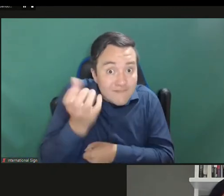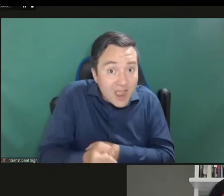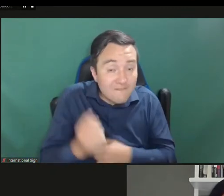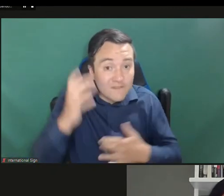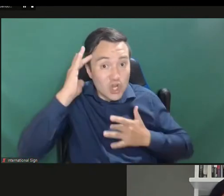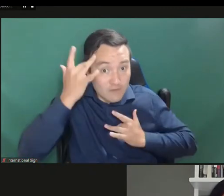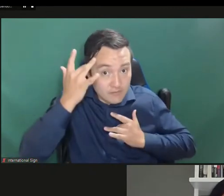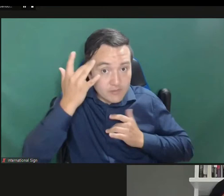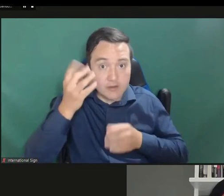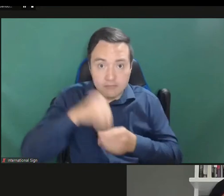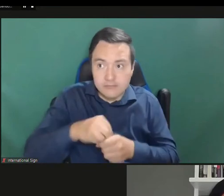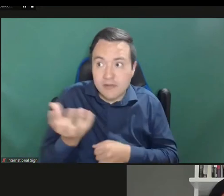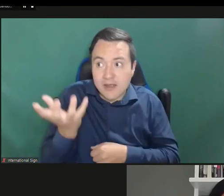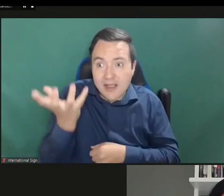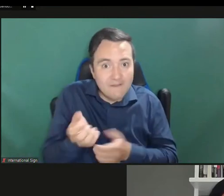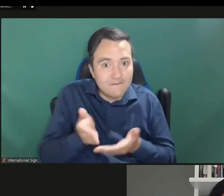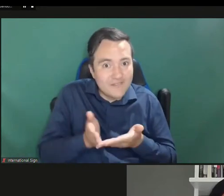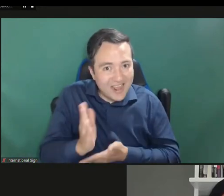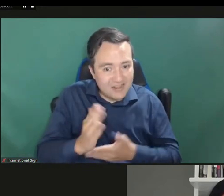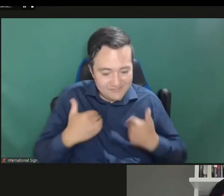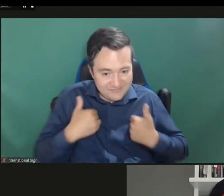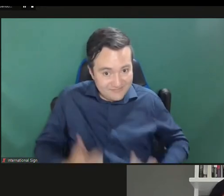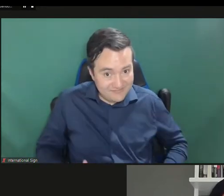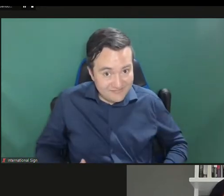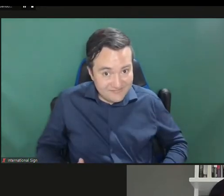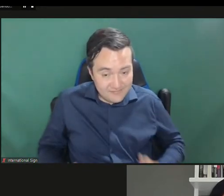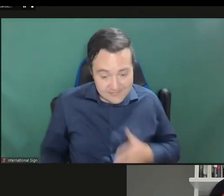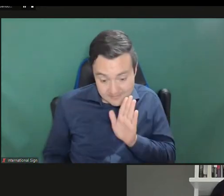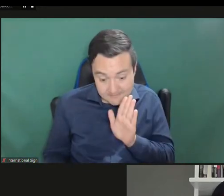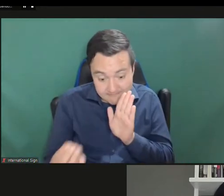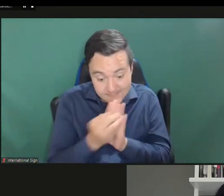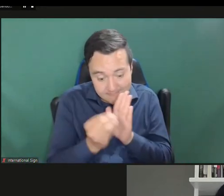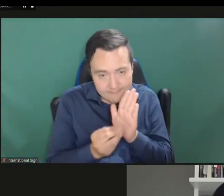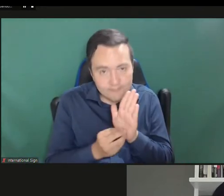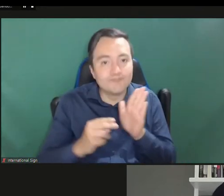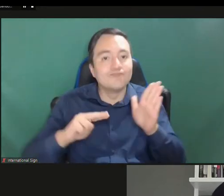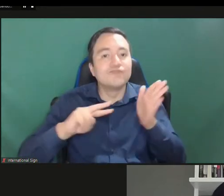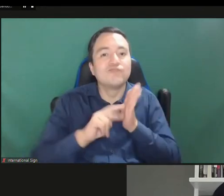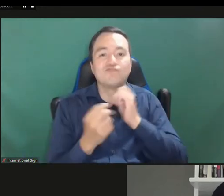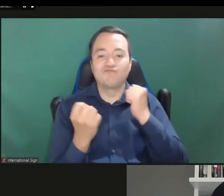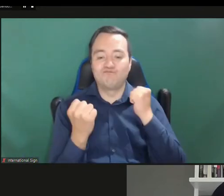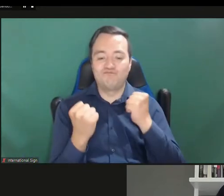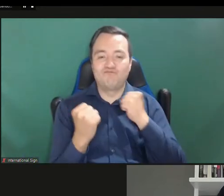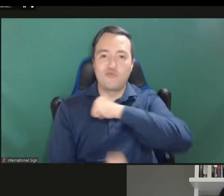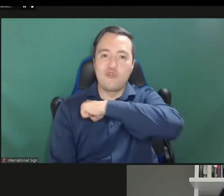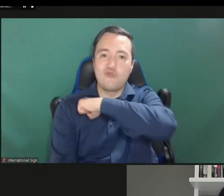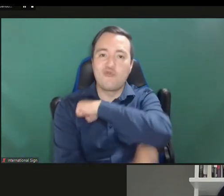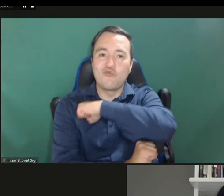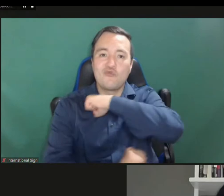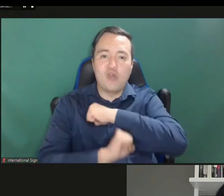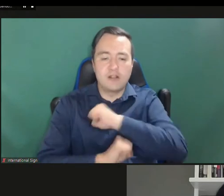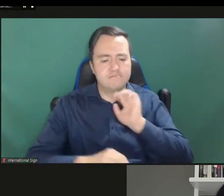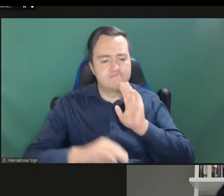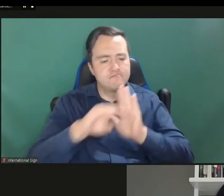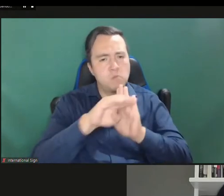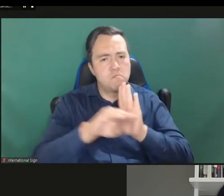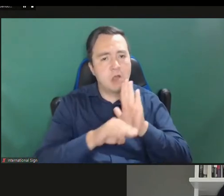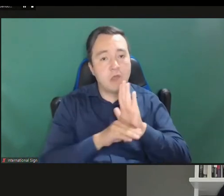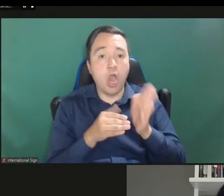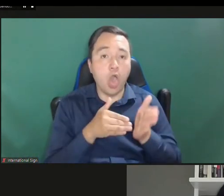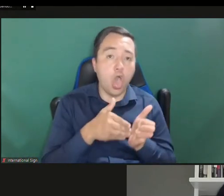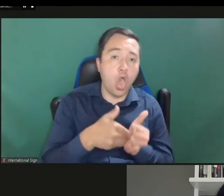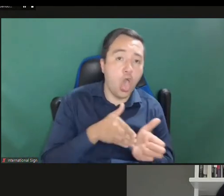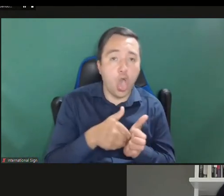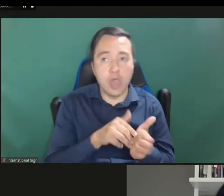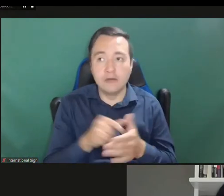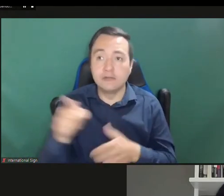derechos fundamentales las fortalecemos porque porque le eliminamos un poco la prerrogativa del gobierno de turno